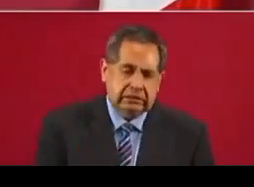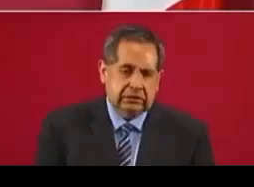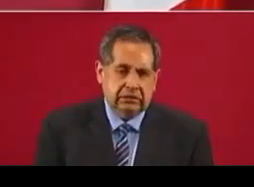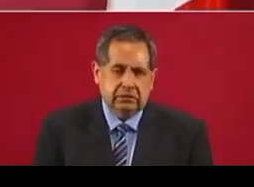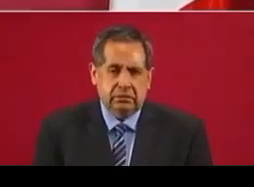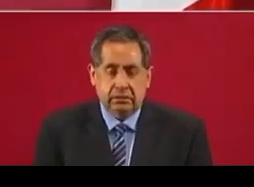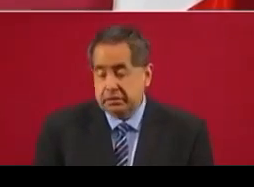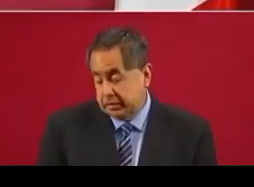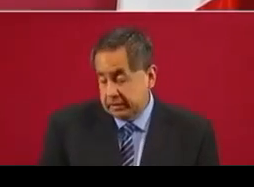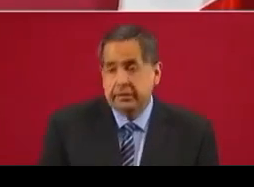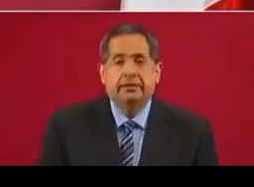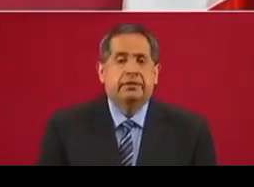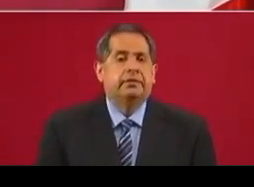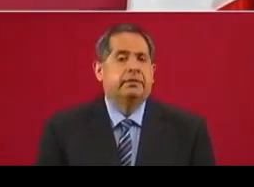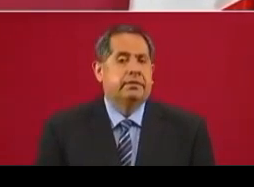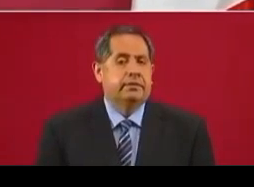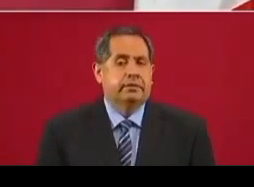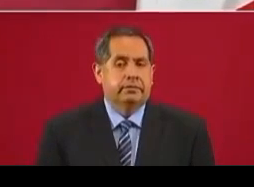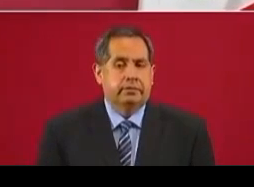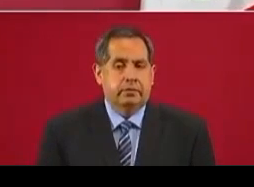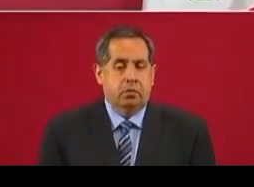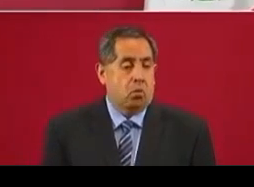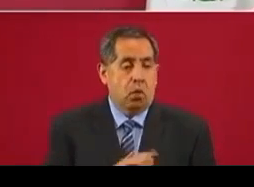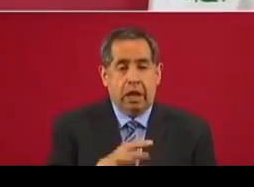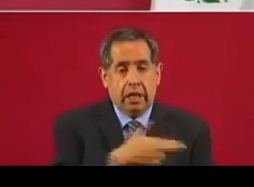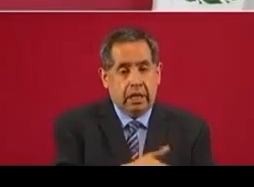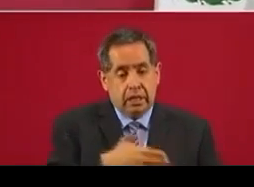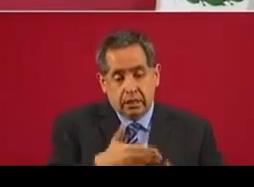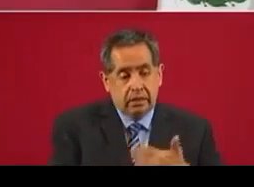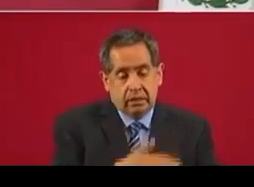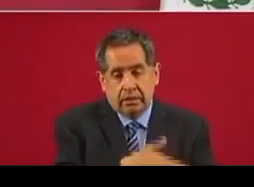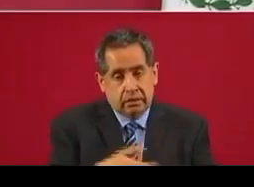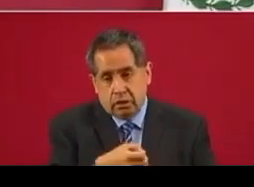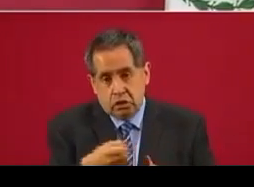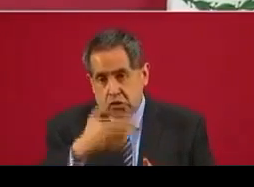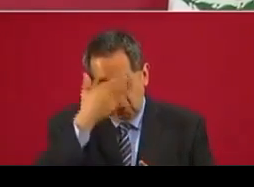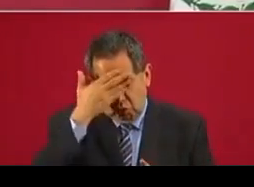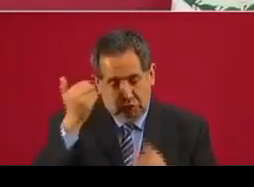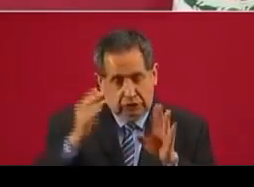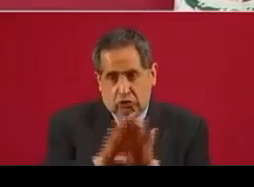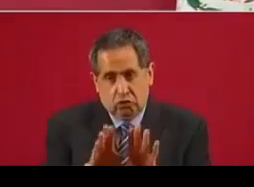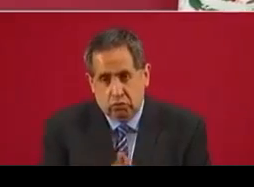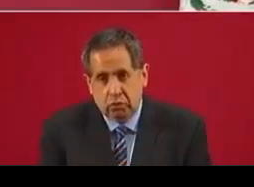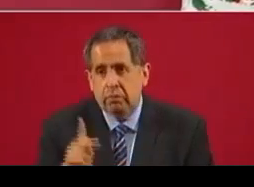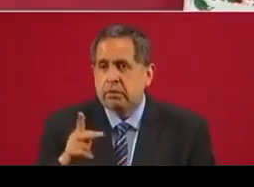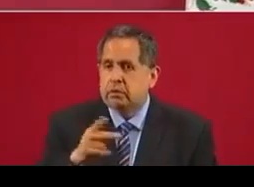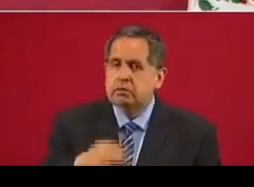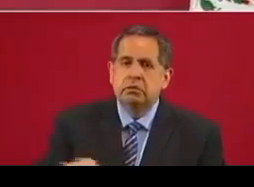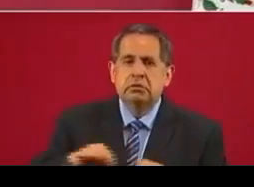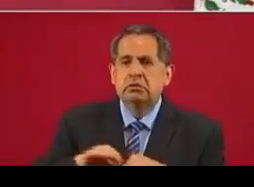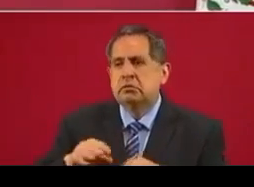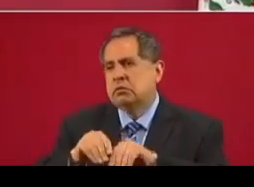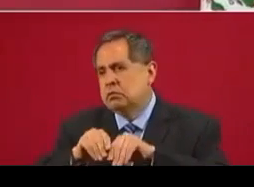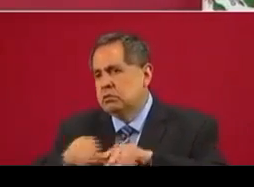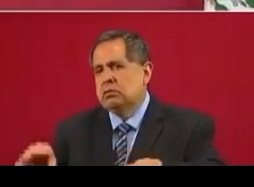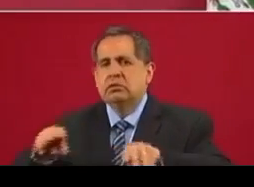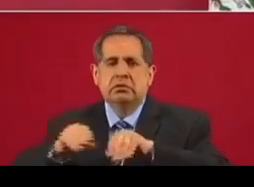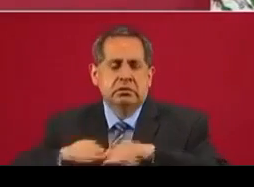no sé cuál sería el procedimiento a seguir para qué